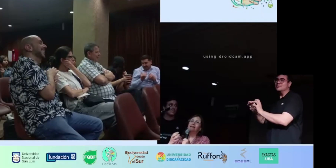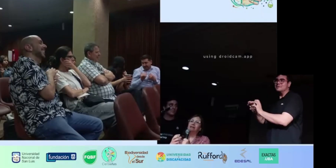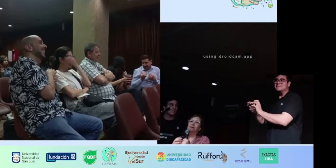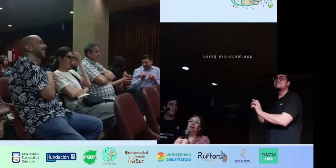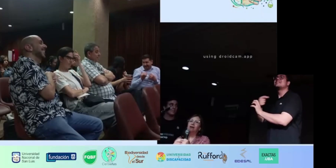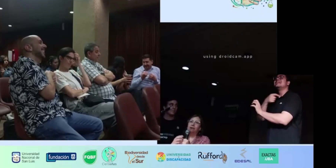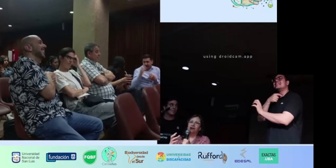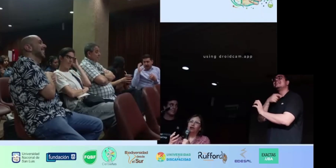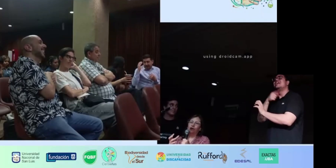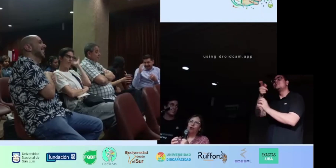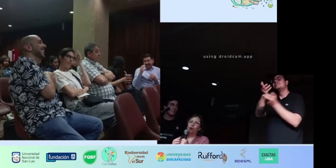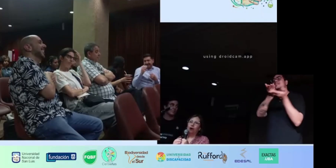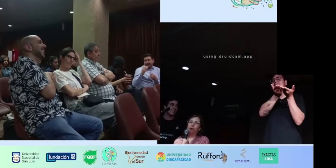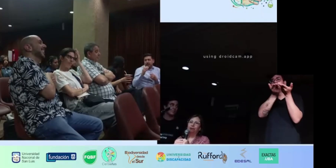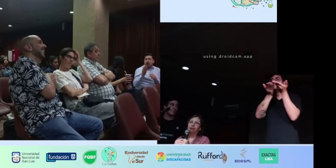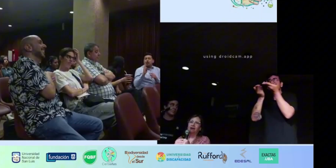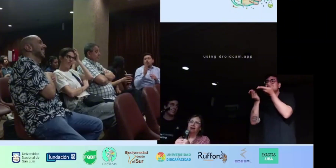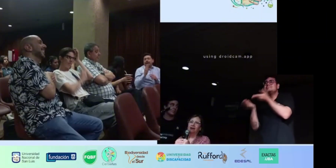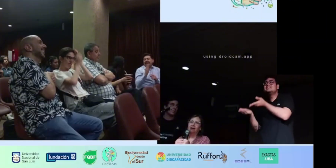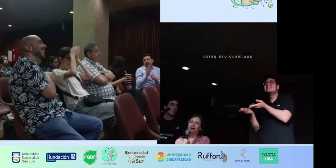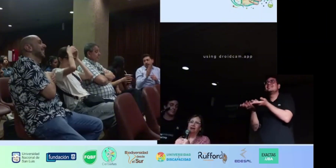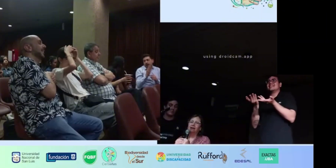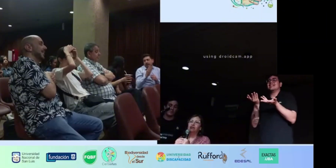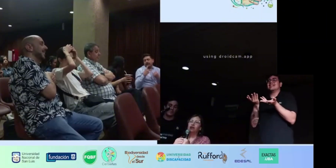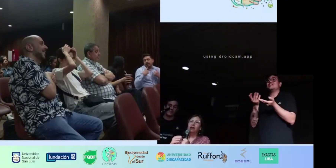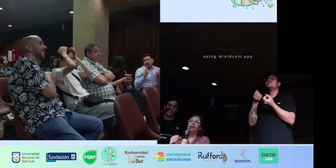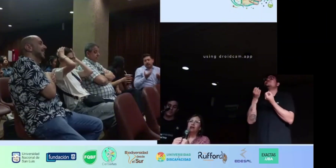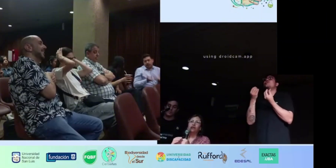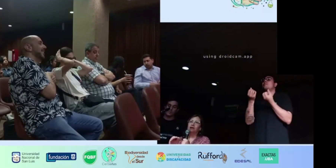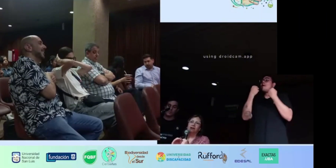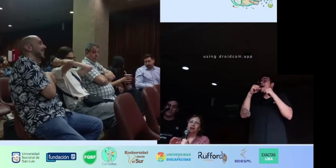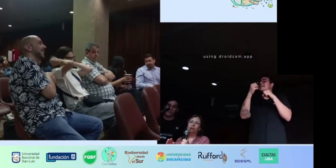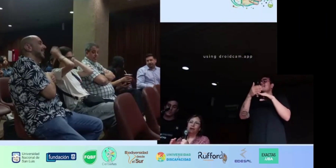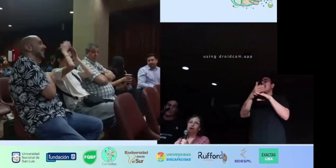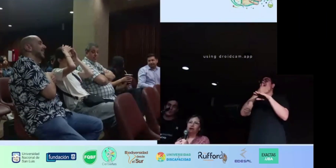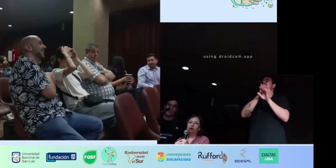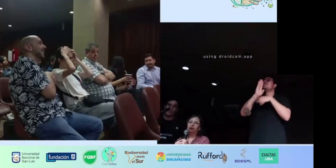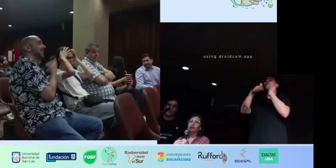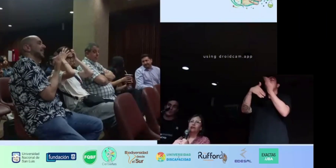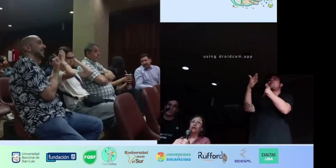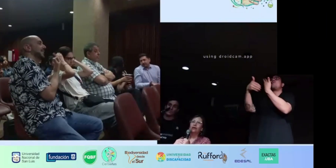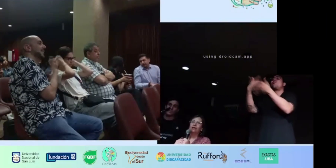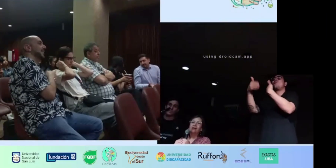las actividades empezaron con un juego. Y yo creo que ellos entendieron perfecto.